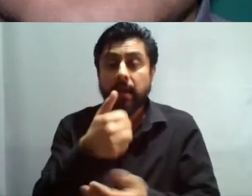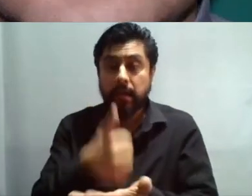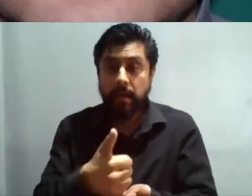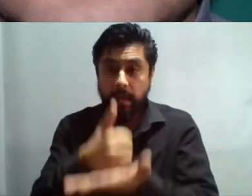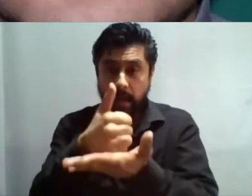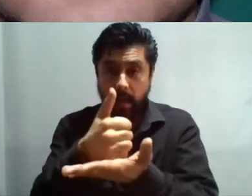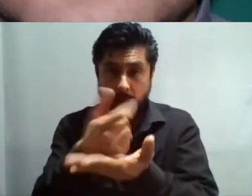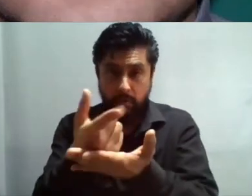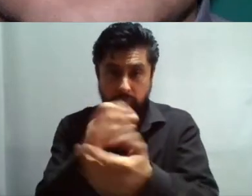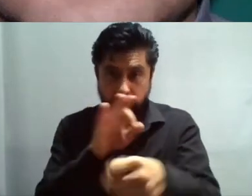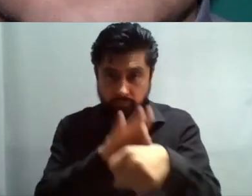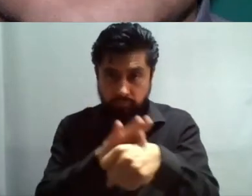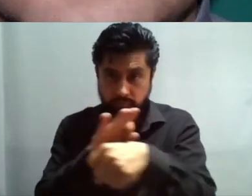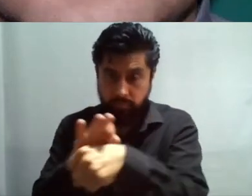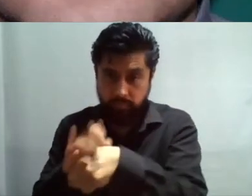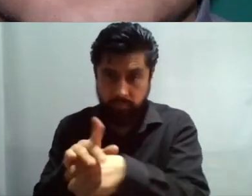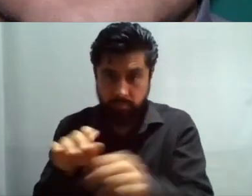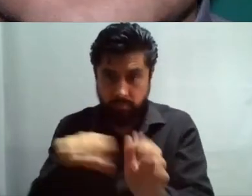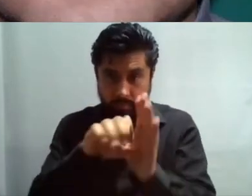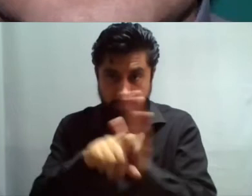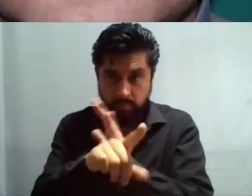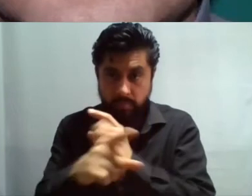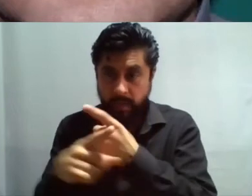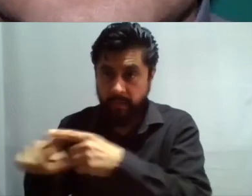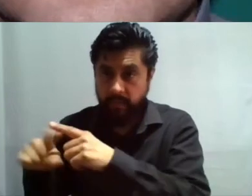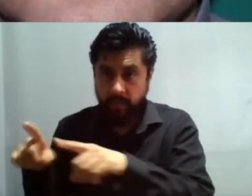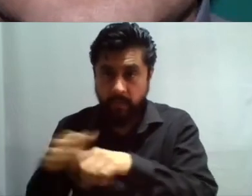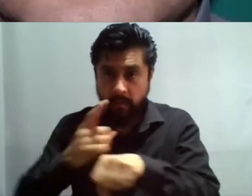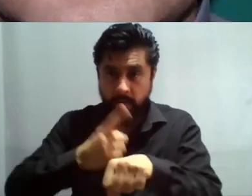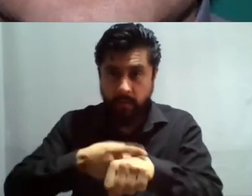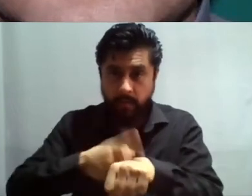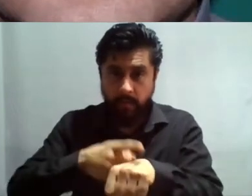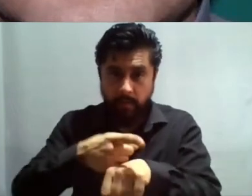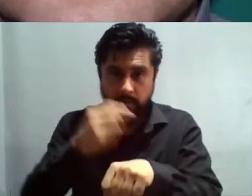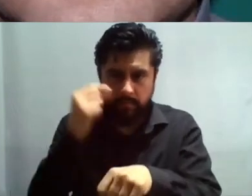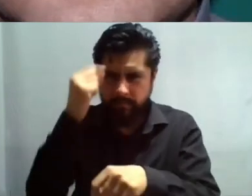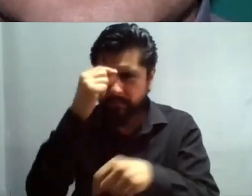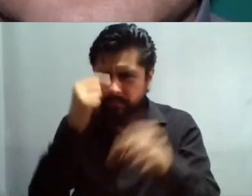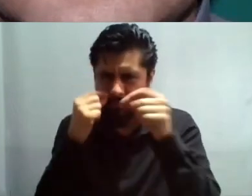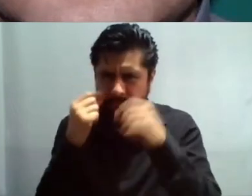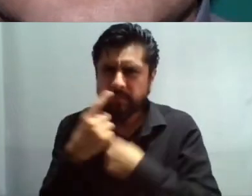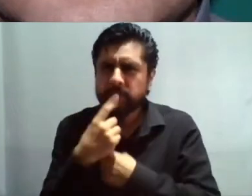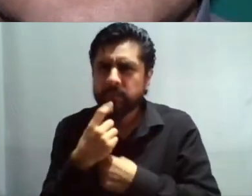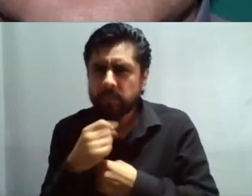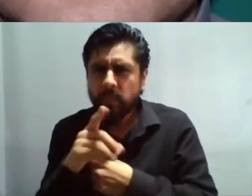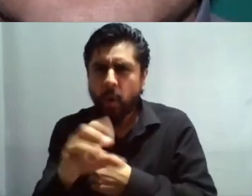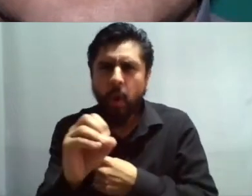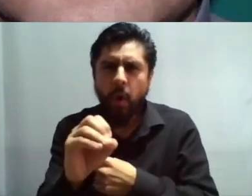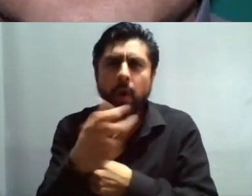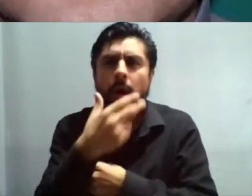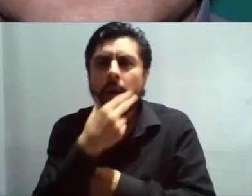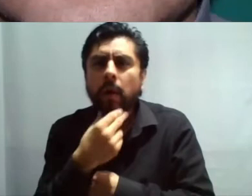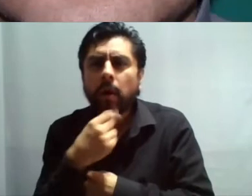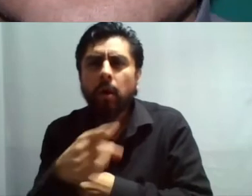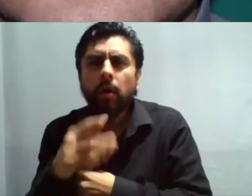Es decir, la varicela, la rubeola, como vemos aquí los niñitos, o las paperas, como el señor que está en la